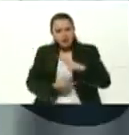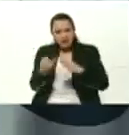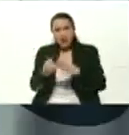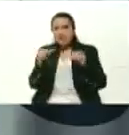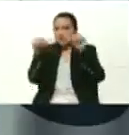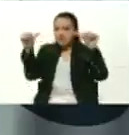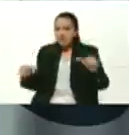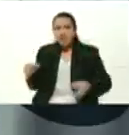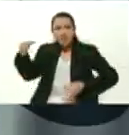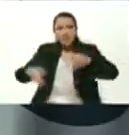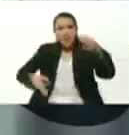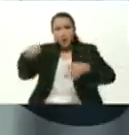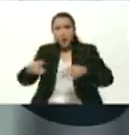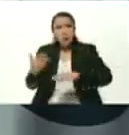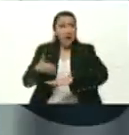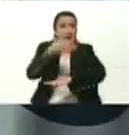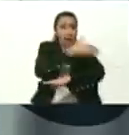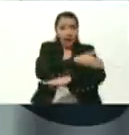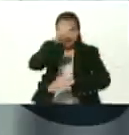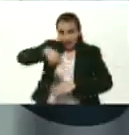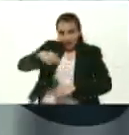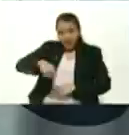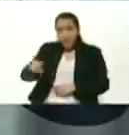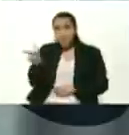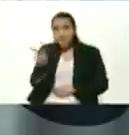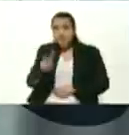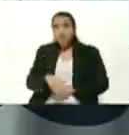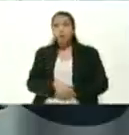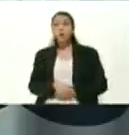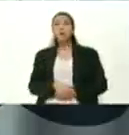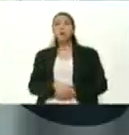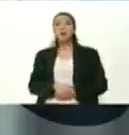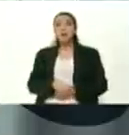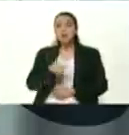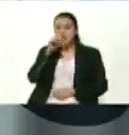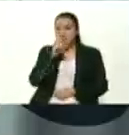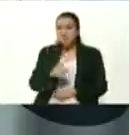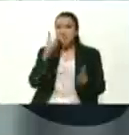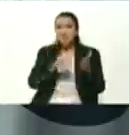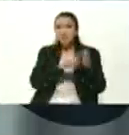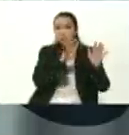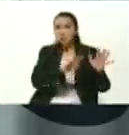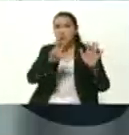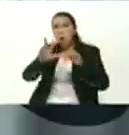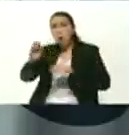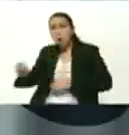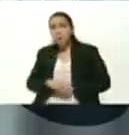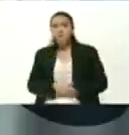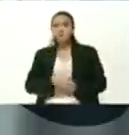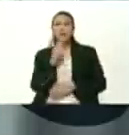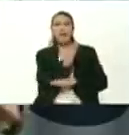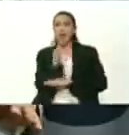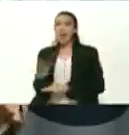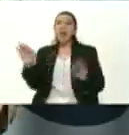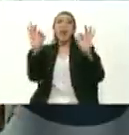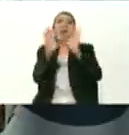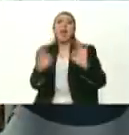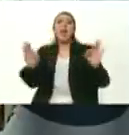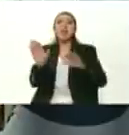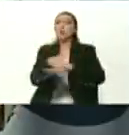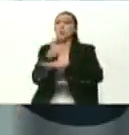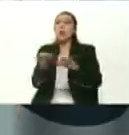de justicia de la época en Venezuela, durante esos años 80 y 90, sancionaron y castigaron a